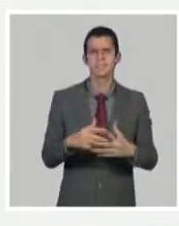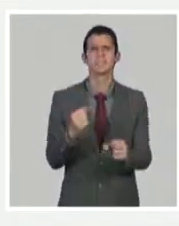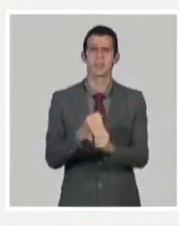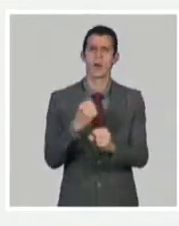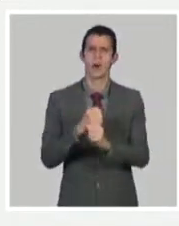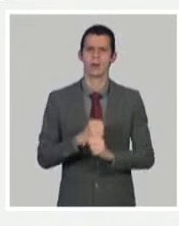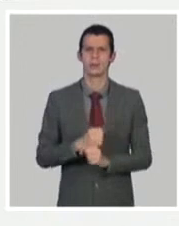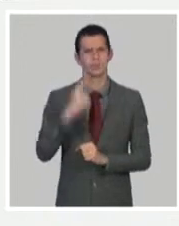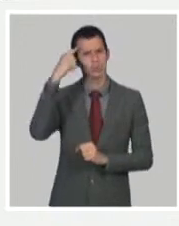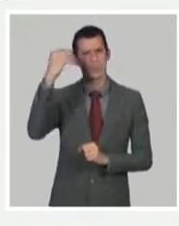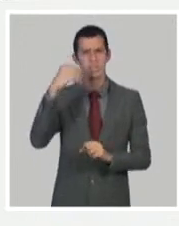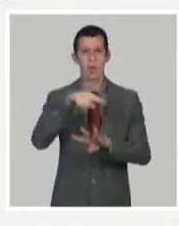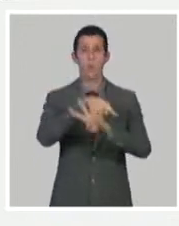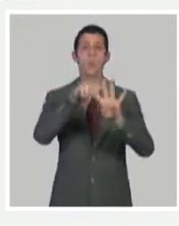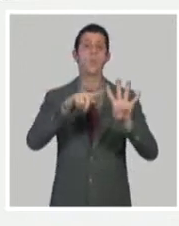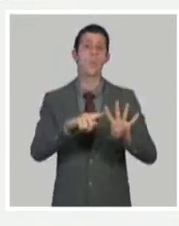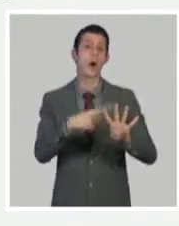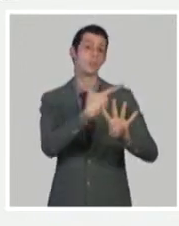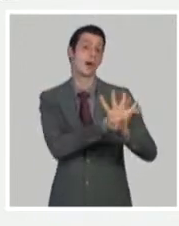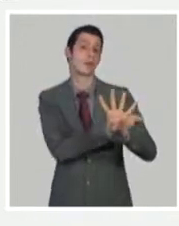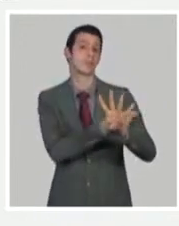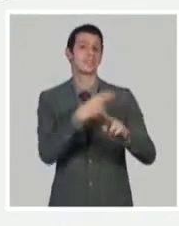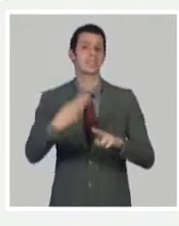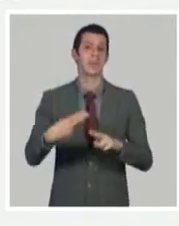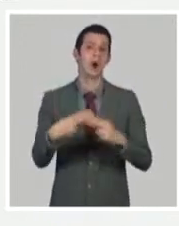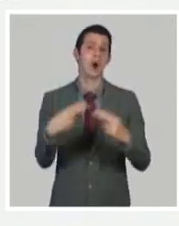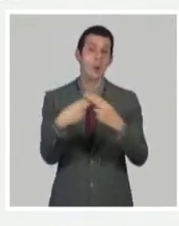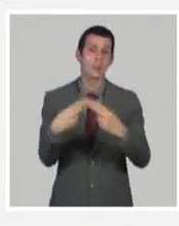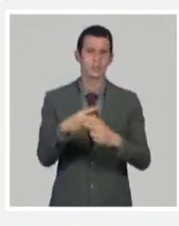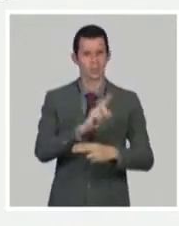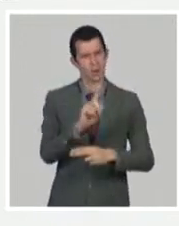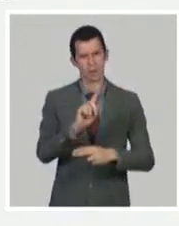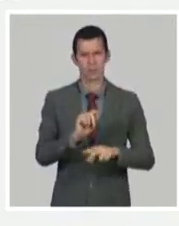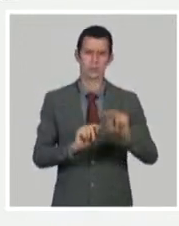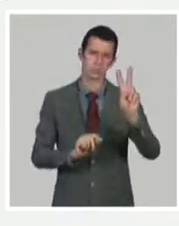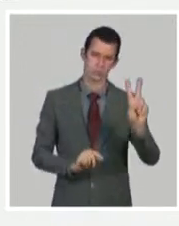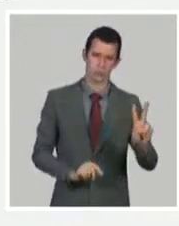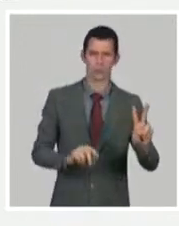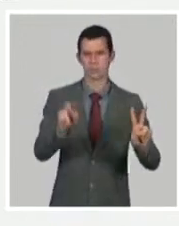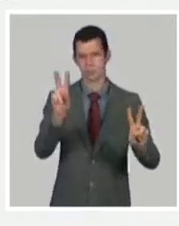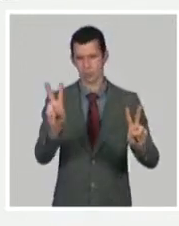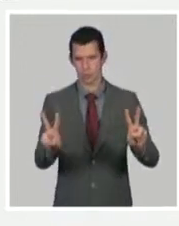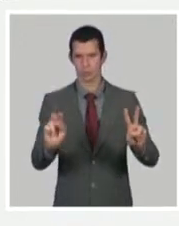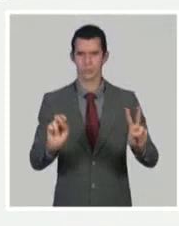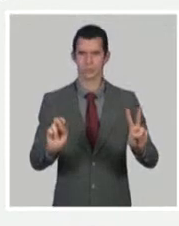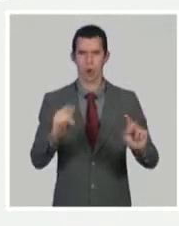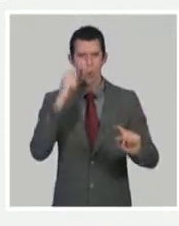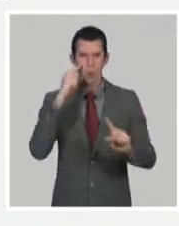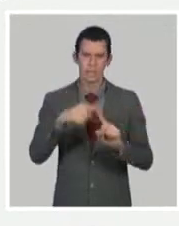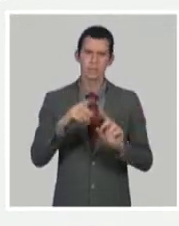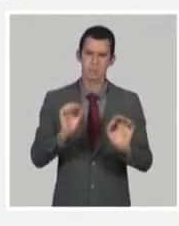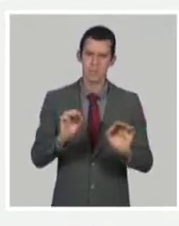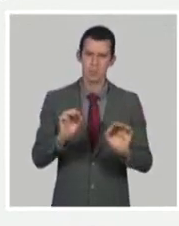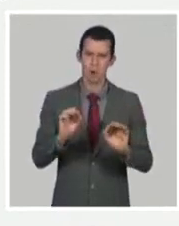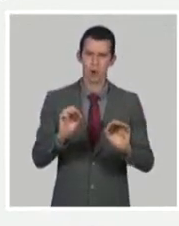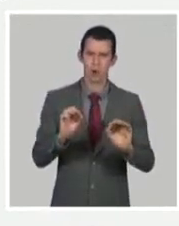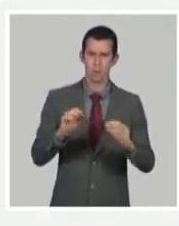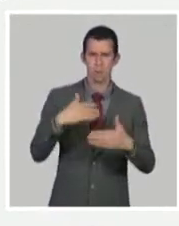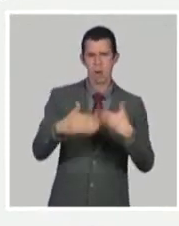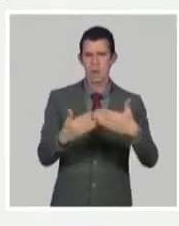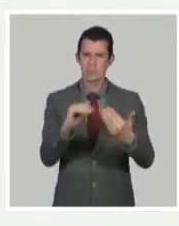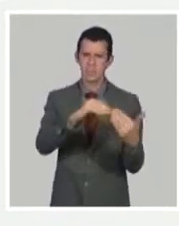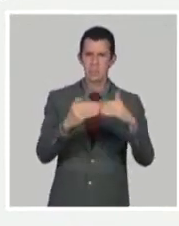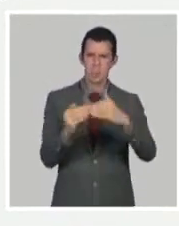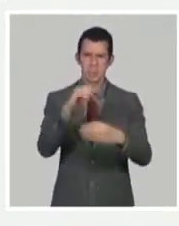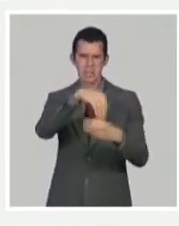carriles en paralelo, como decía usted, para no permitirnos una competencia, para que un candidato no tuviera que